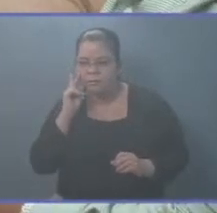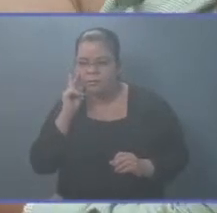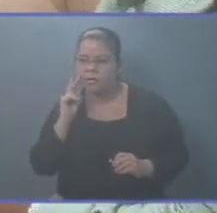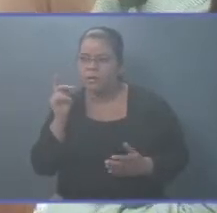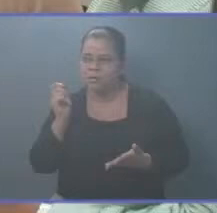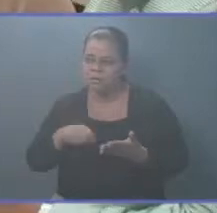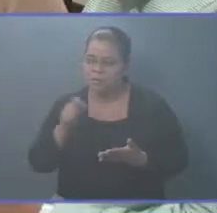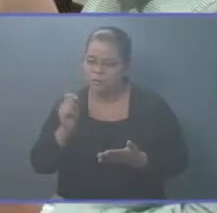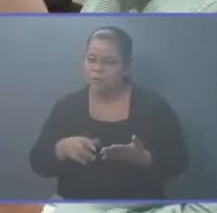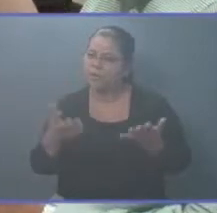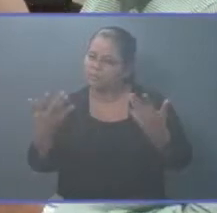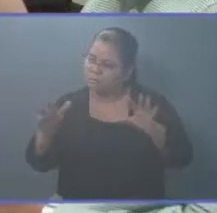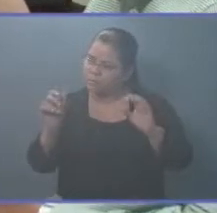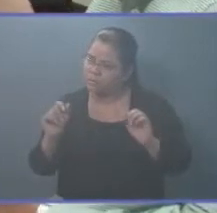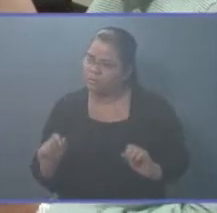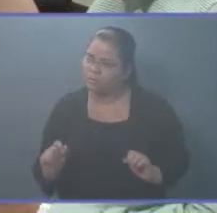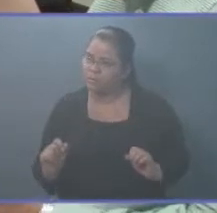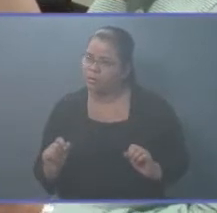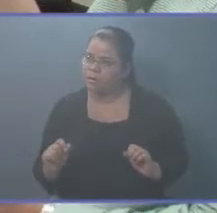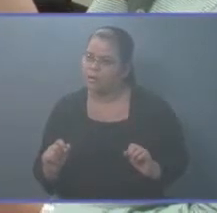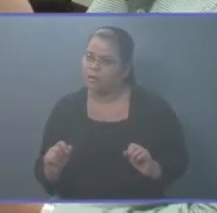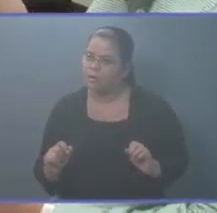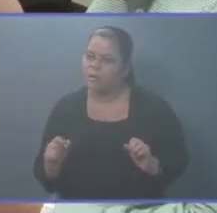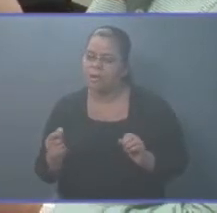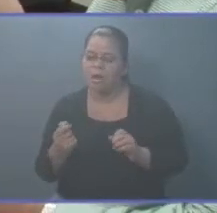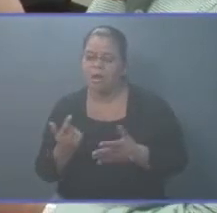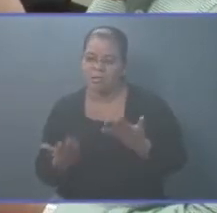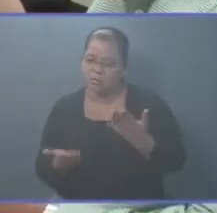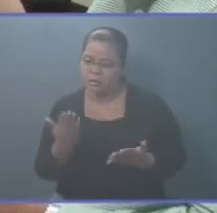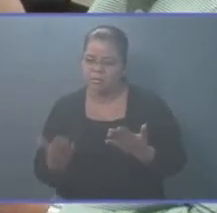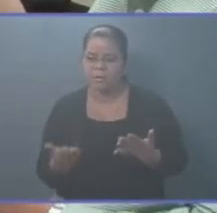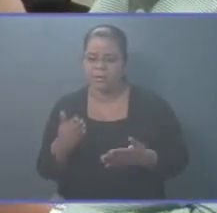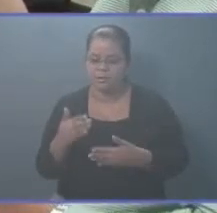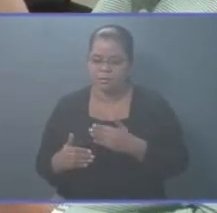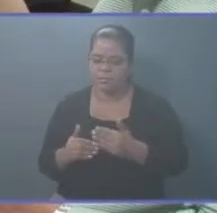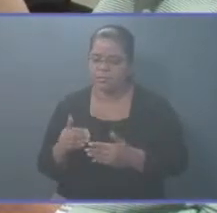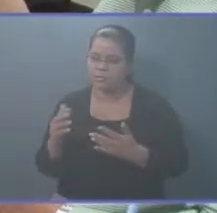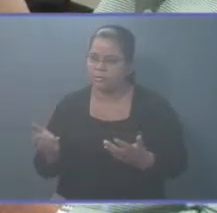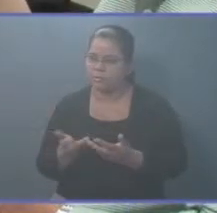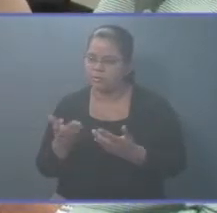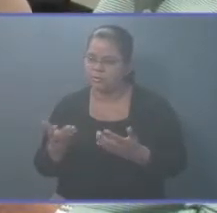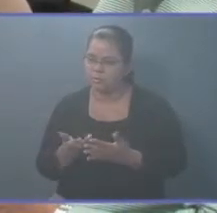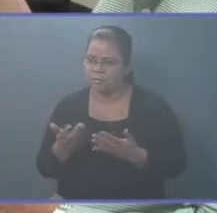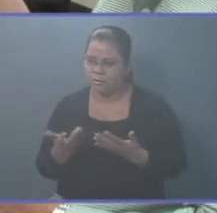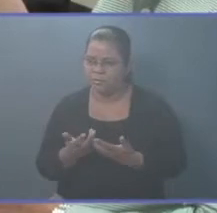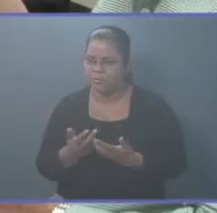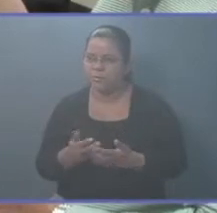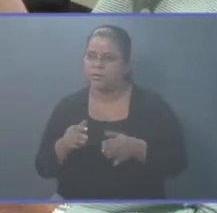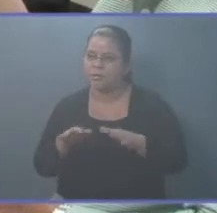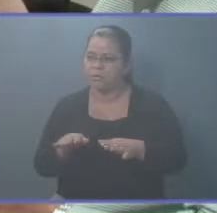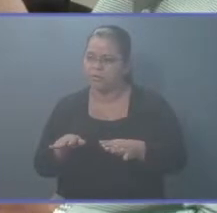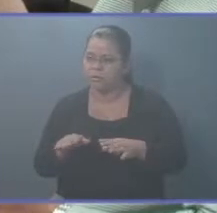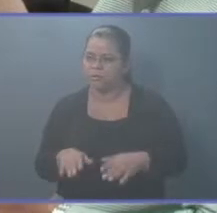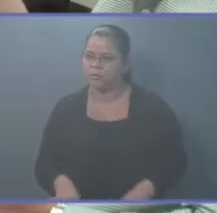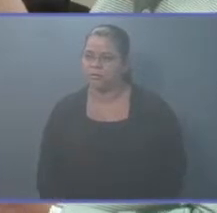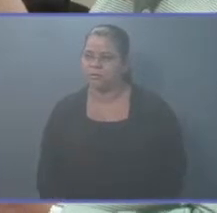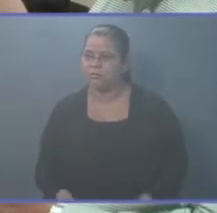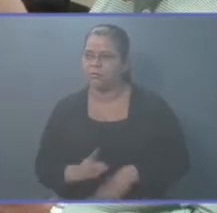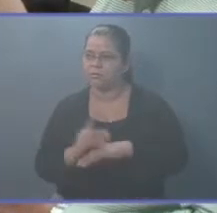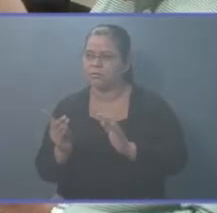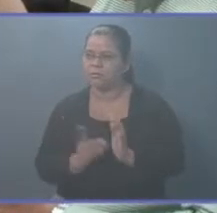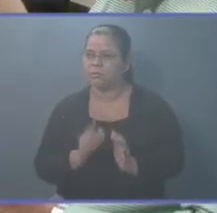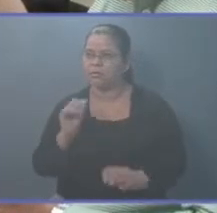y pudiese deformar la investigación a que se refiere solamente, presidente? Diputado